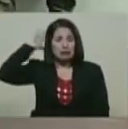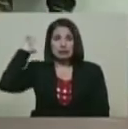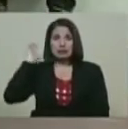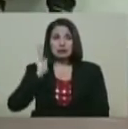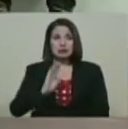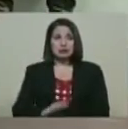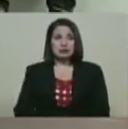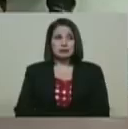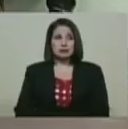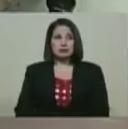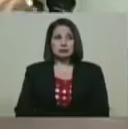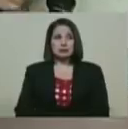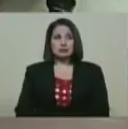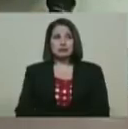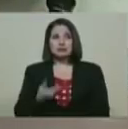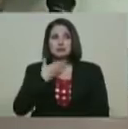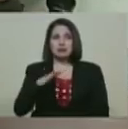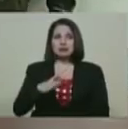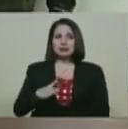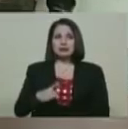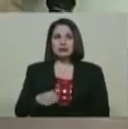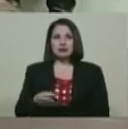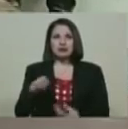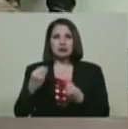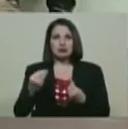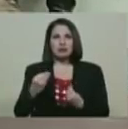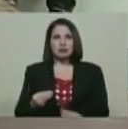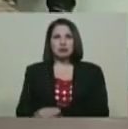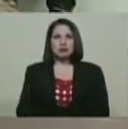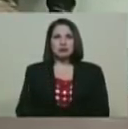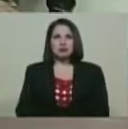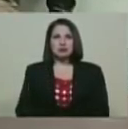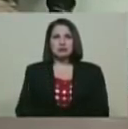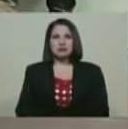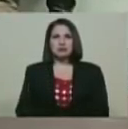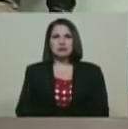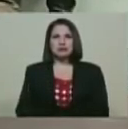El rey de los hipócritas, el cripto hipócrita, pues.